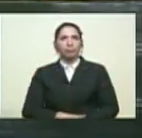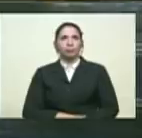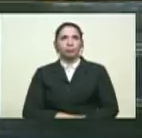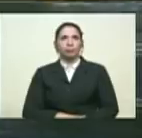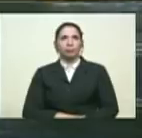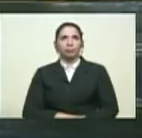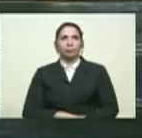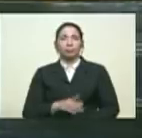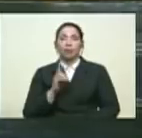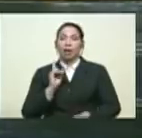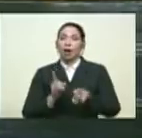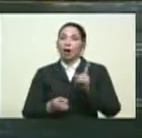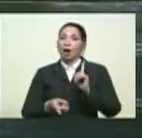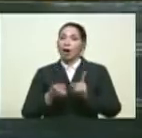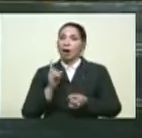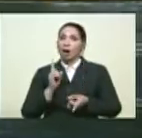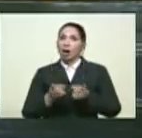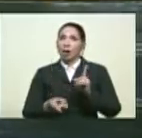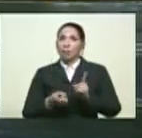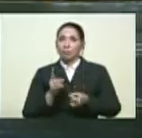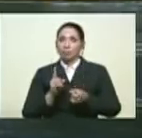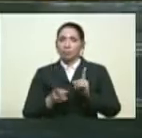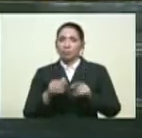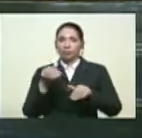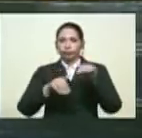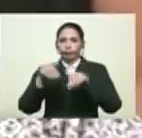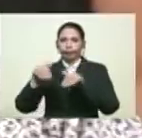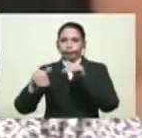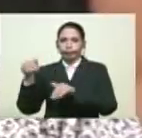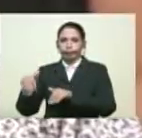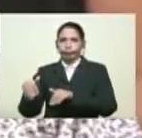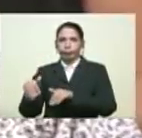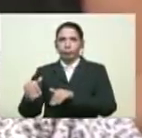A pesar del harakiri electoral que se metió don Falcón,